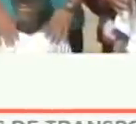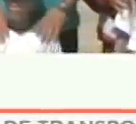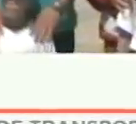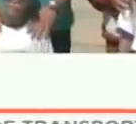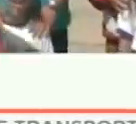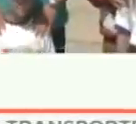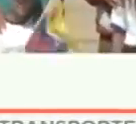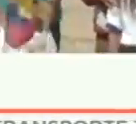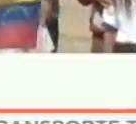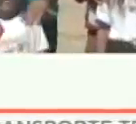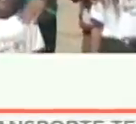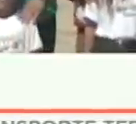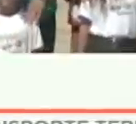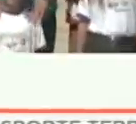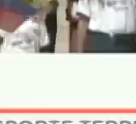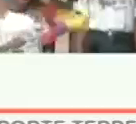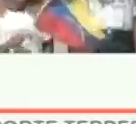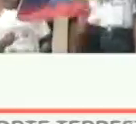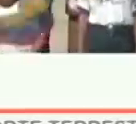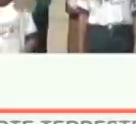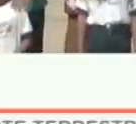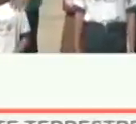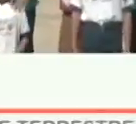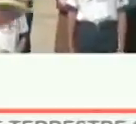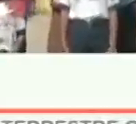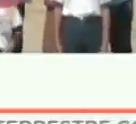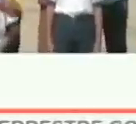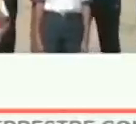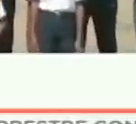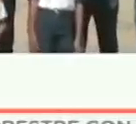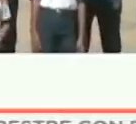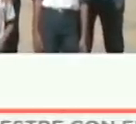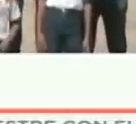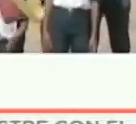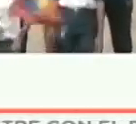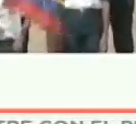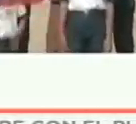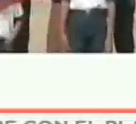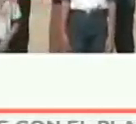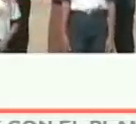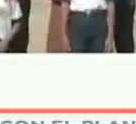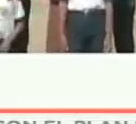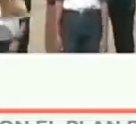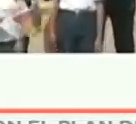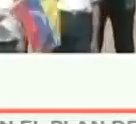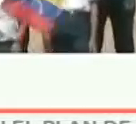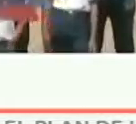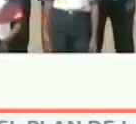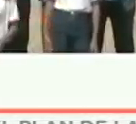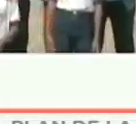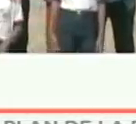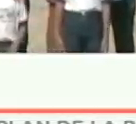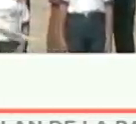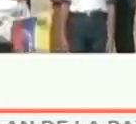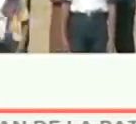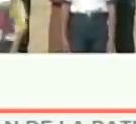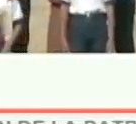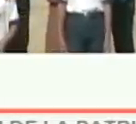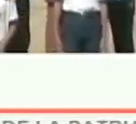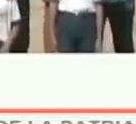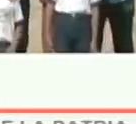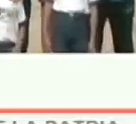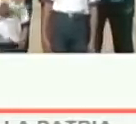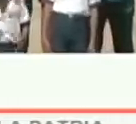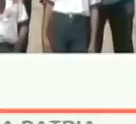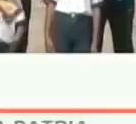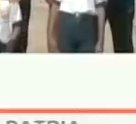estado Sucre, nuestro comandante de la SODI Marítima Insular Oriental, almirante Taján, nuestro comandante de la SODI Terrestre, general